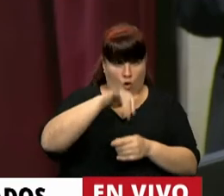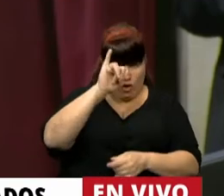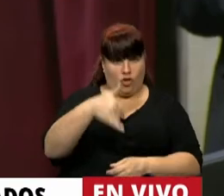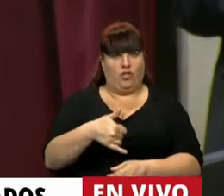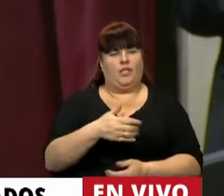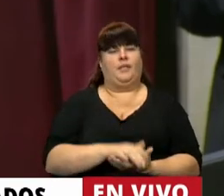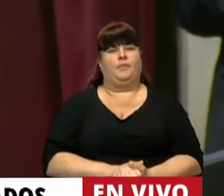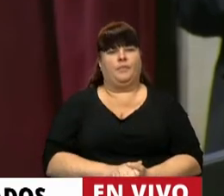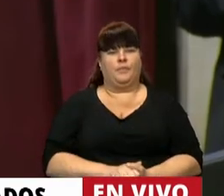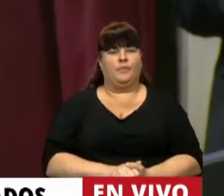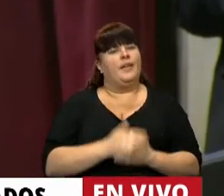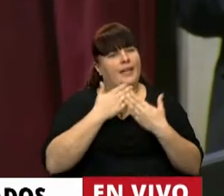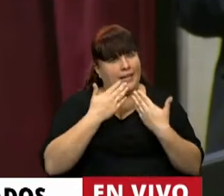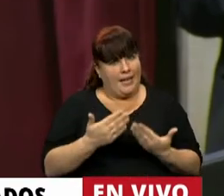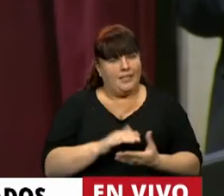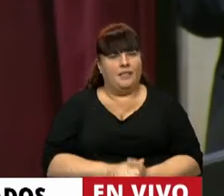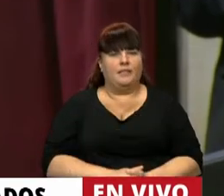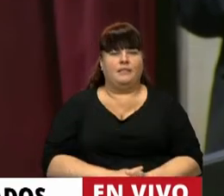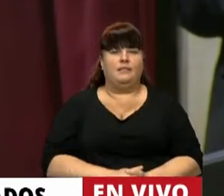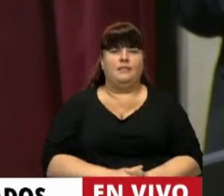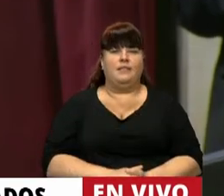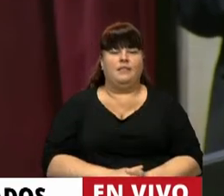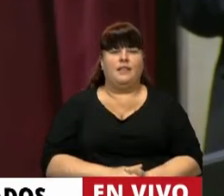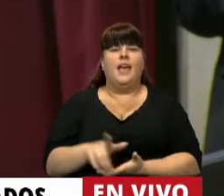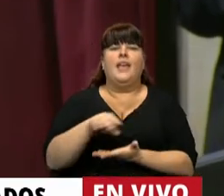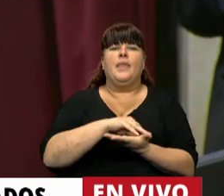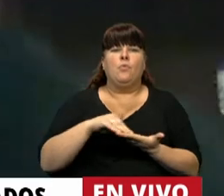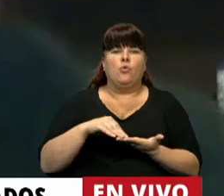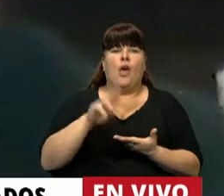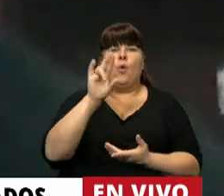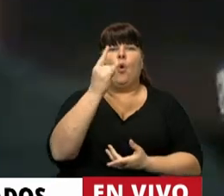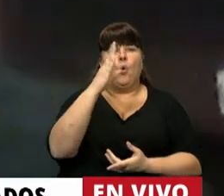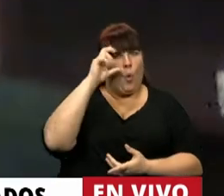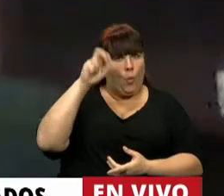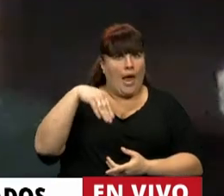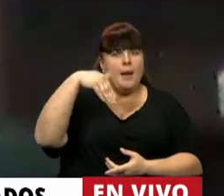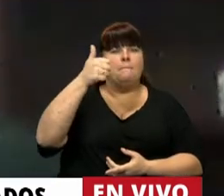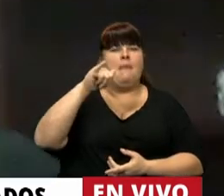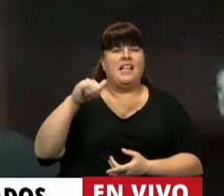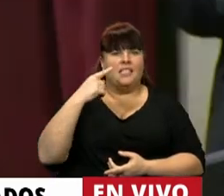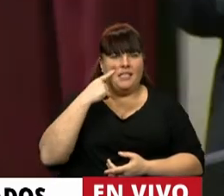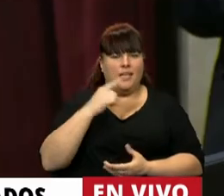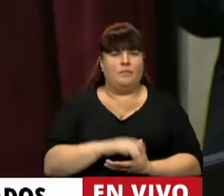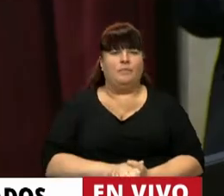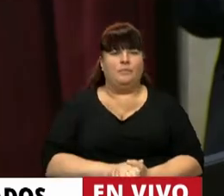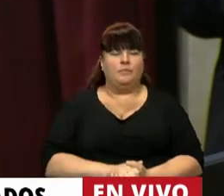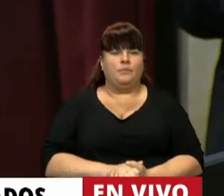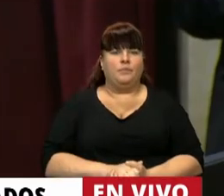Afirmativo, señor presidente. Gracias, Gallego. Diputado Rubén Mansi.